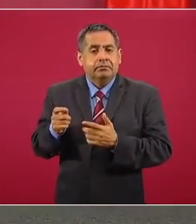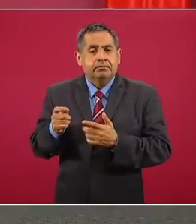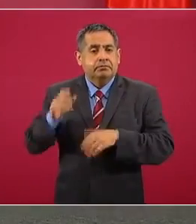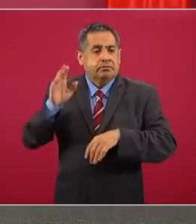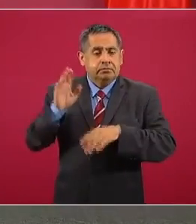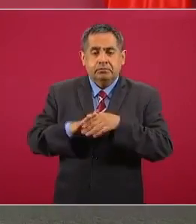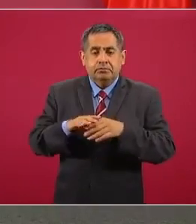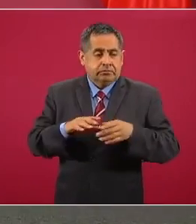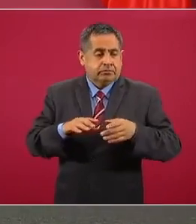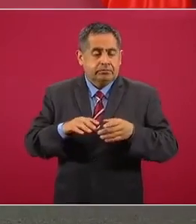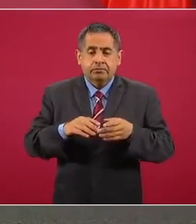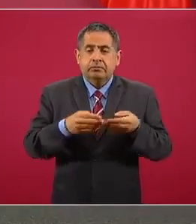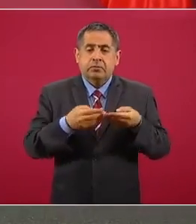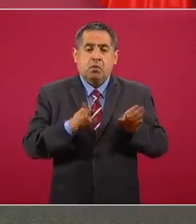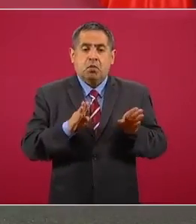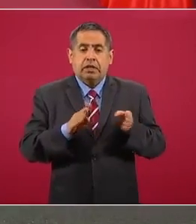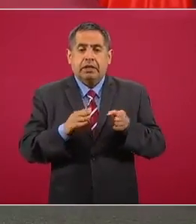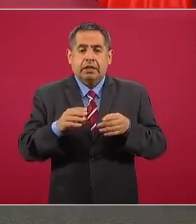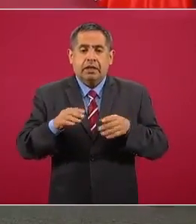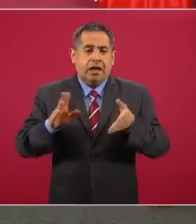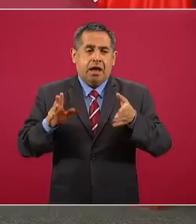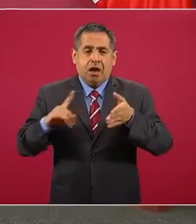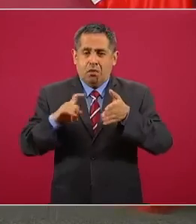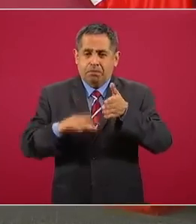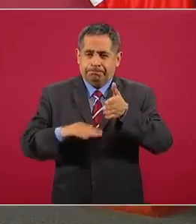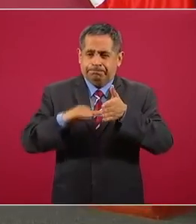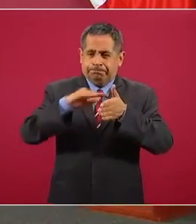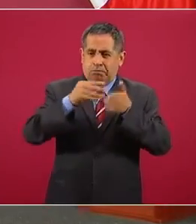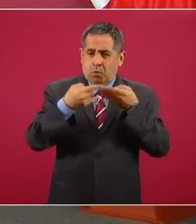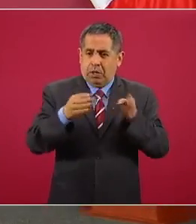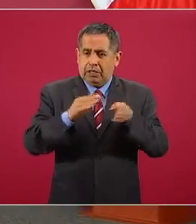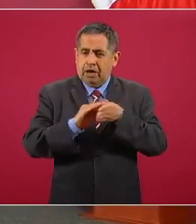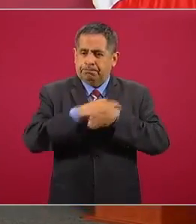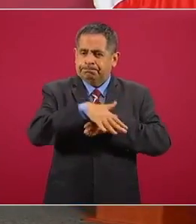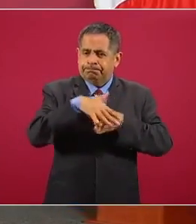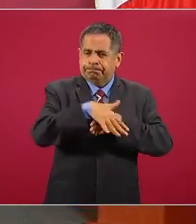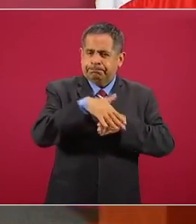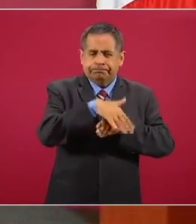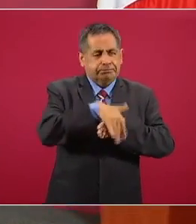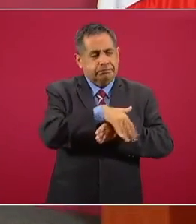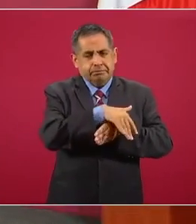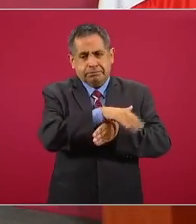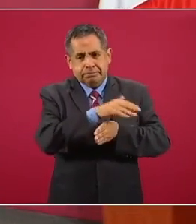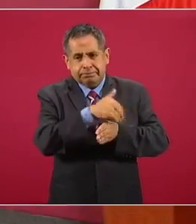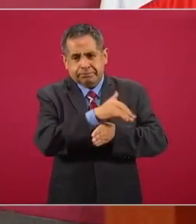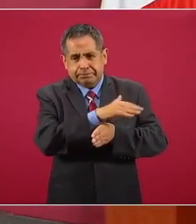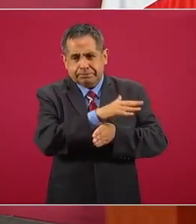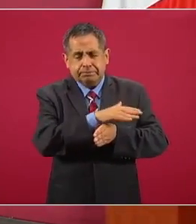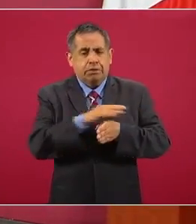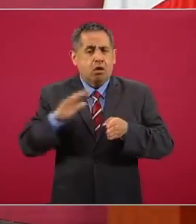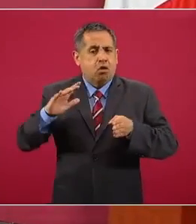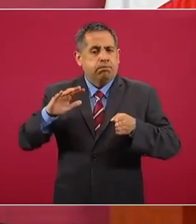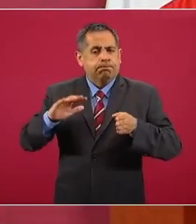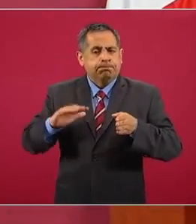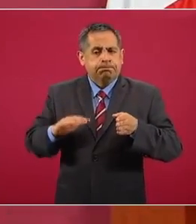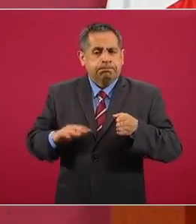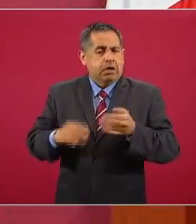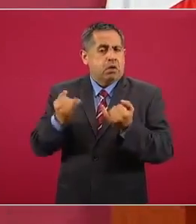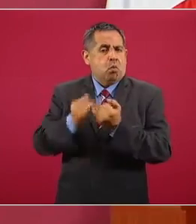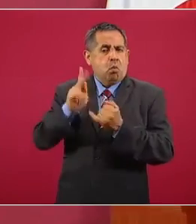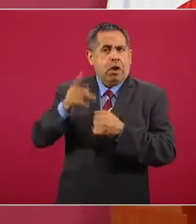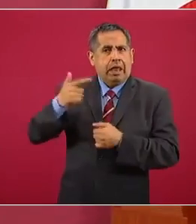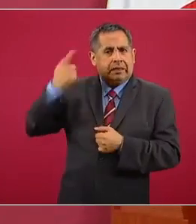ampliara el desfogue de la presa, desde luego no como la vez